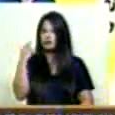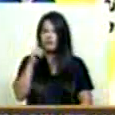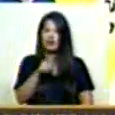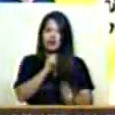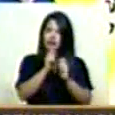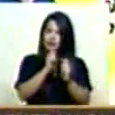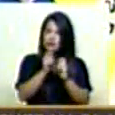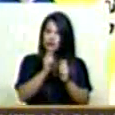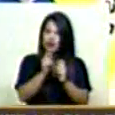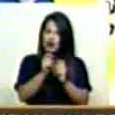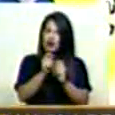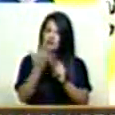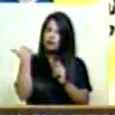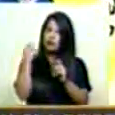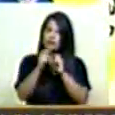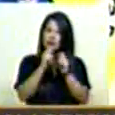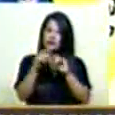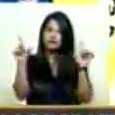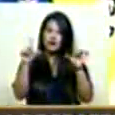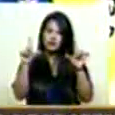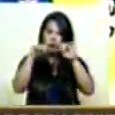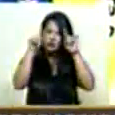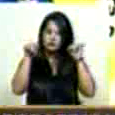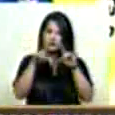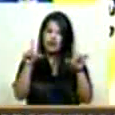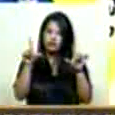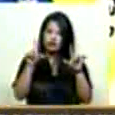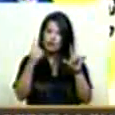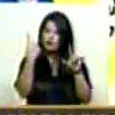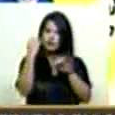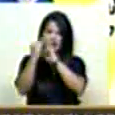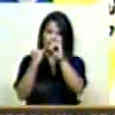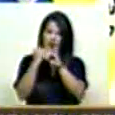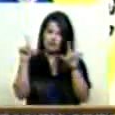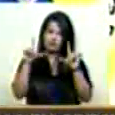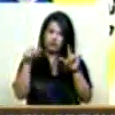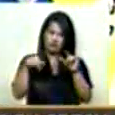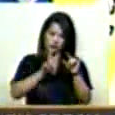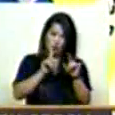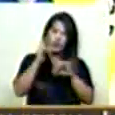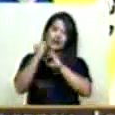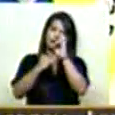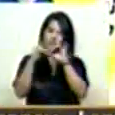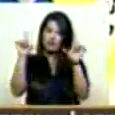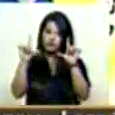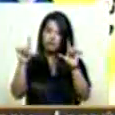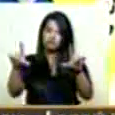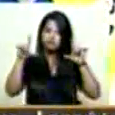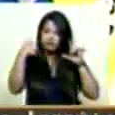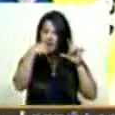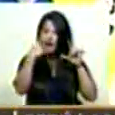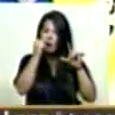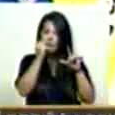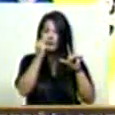que ofreció un canal un medio internacional a uno de los integrantes de esta célula